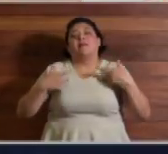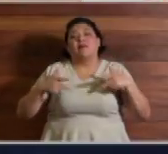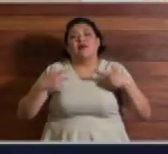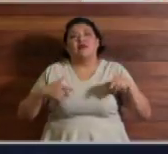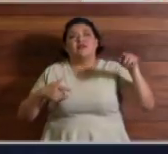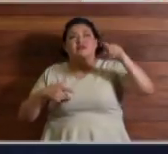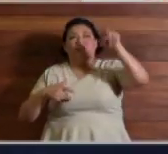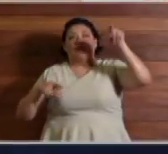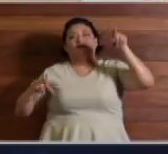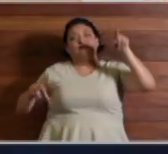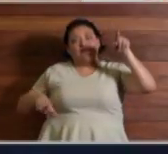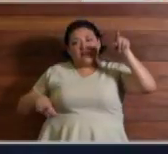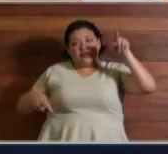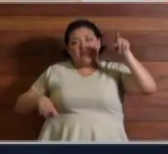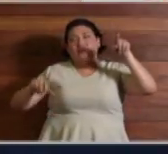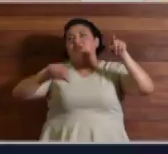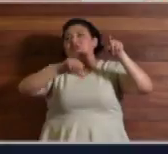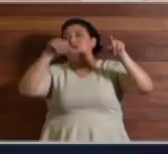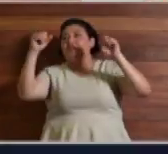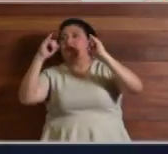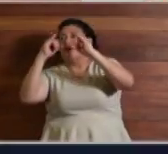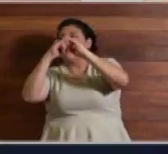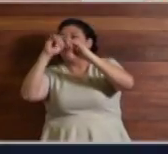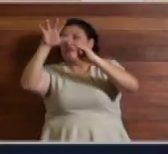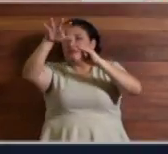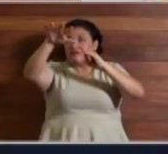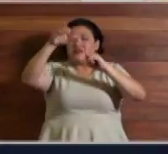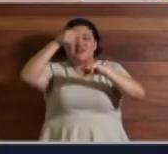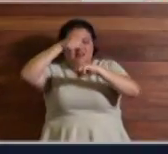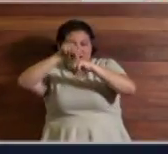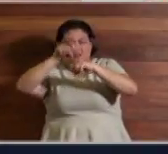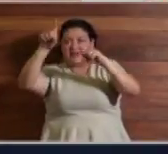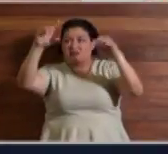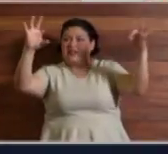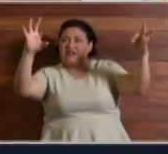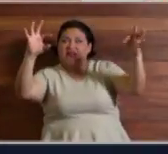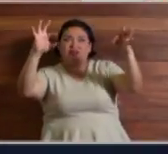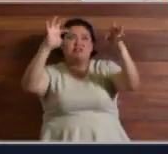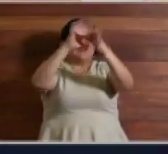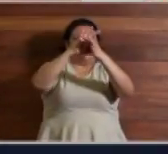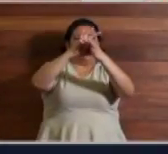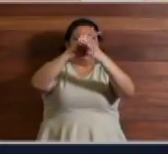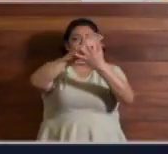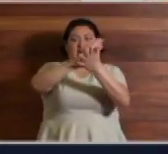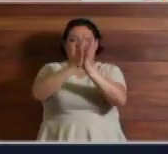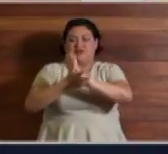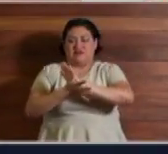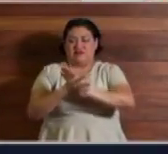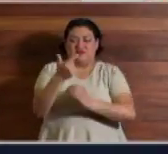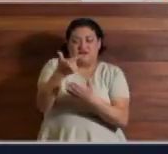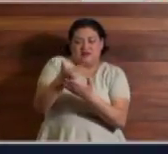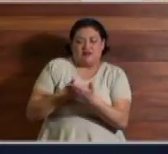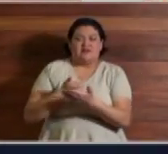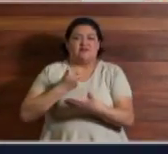grupos más organizados y el gobierno, que se traduce en una manera de gastar.